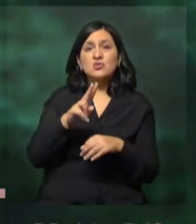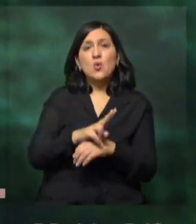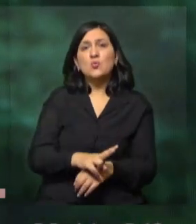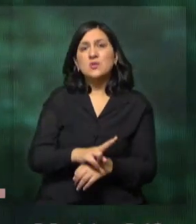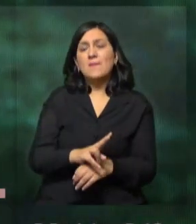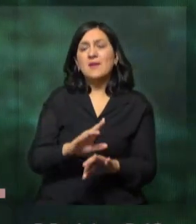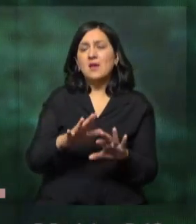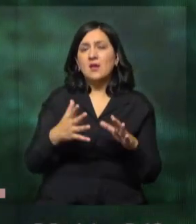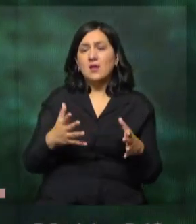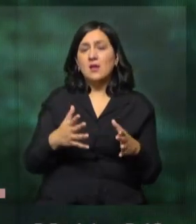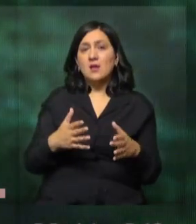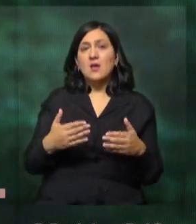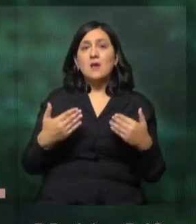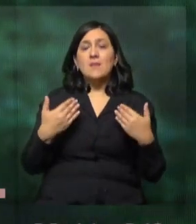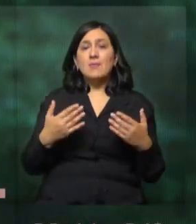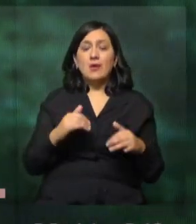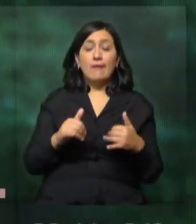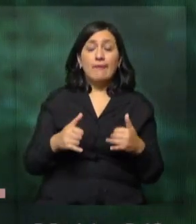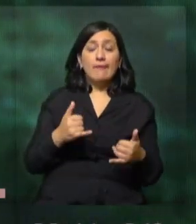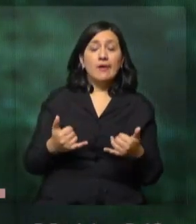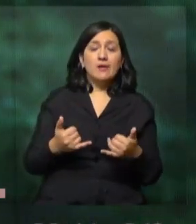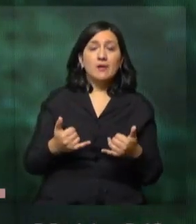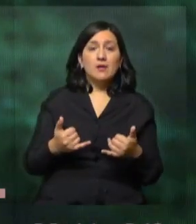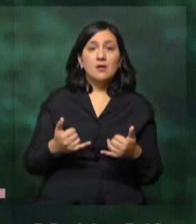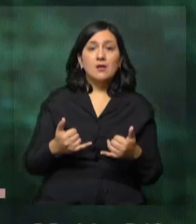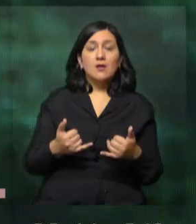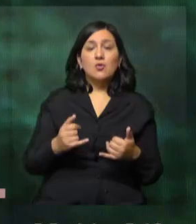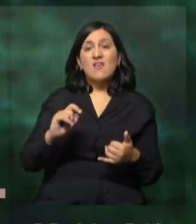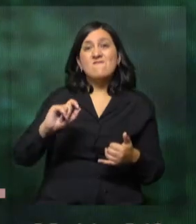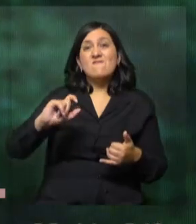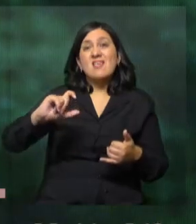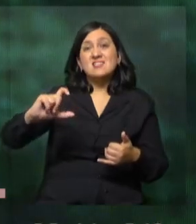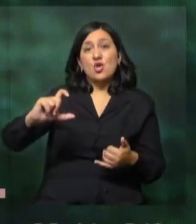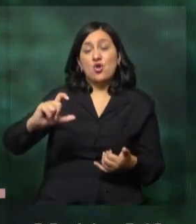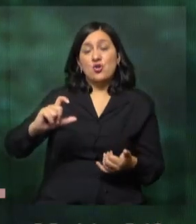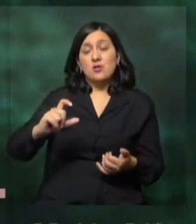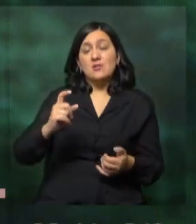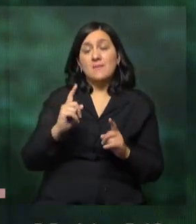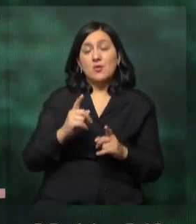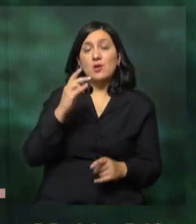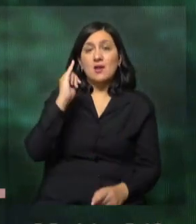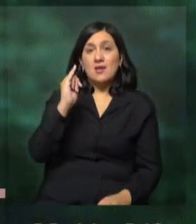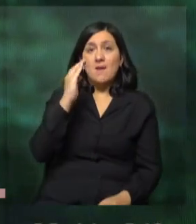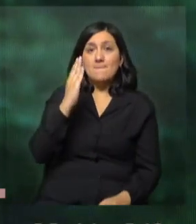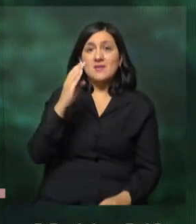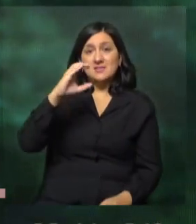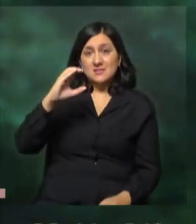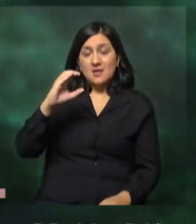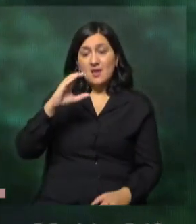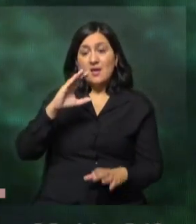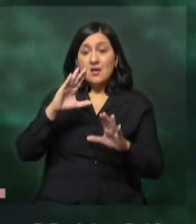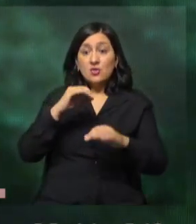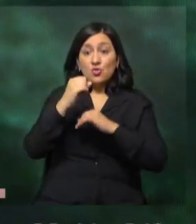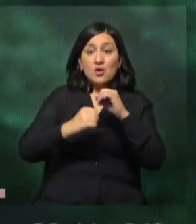generalmente para poder jugar macroeconómicamente con lo que es la inflación y con lo que es el IPC, que está subiendo todo el año